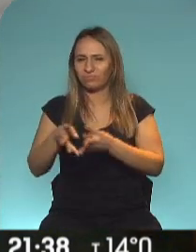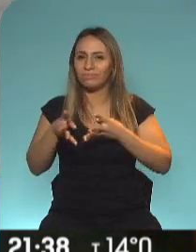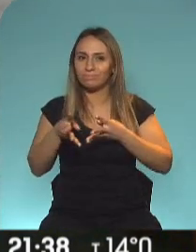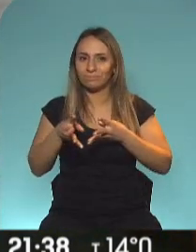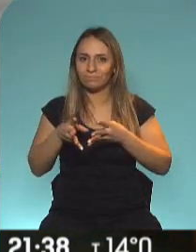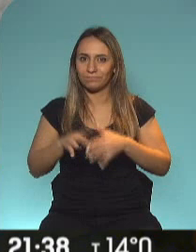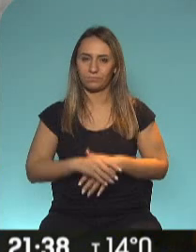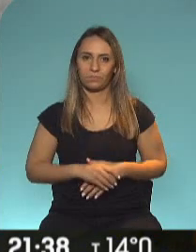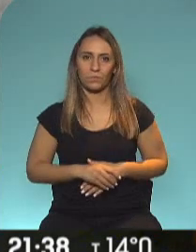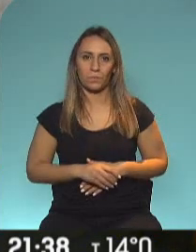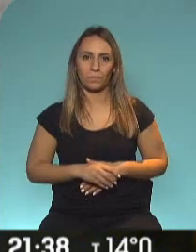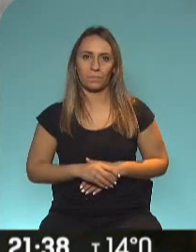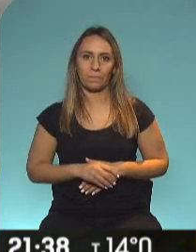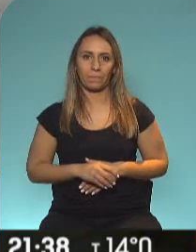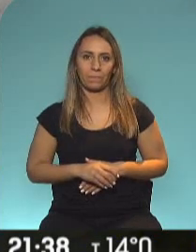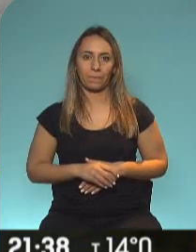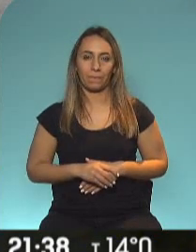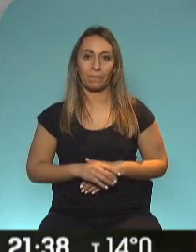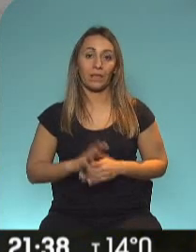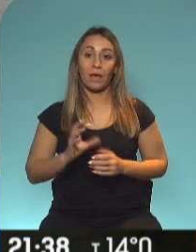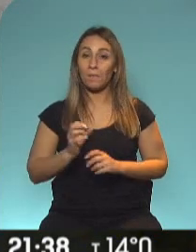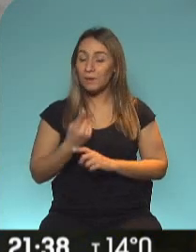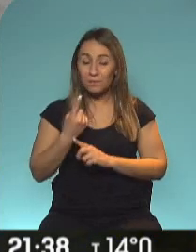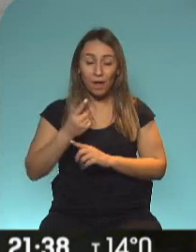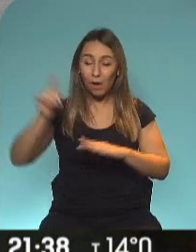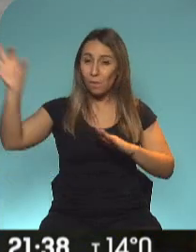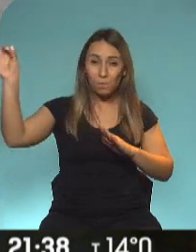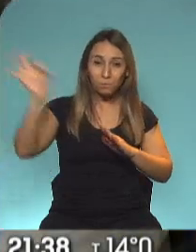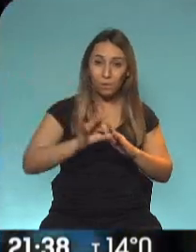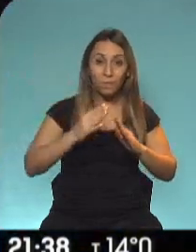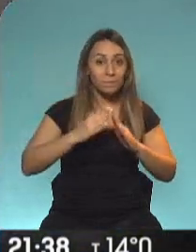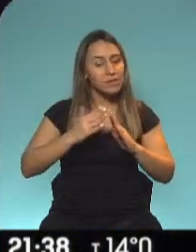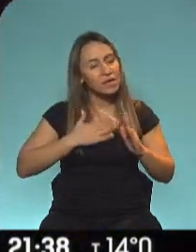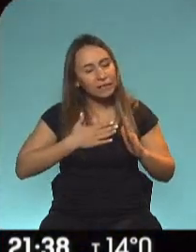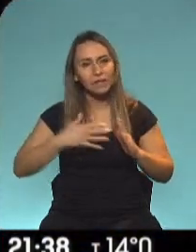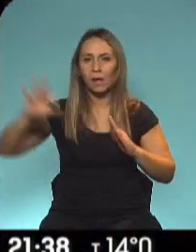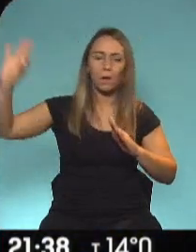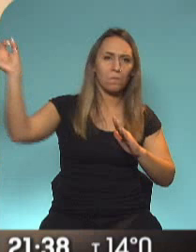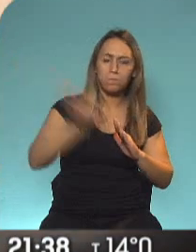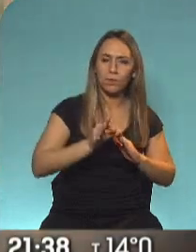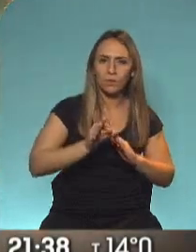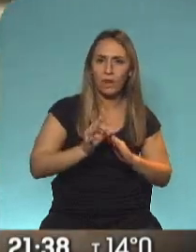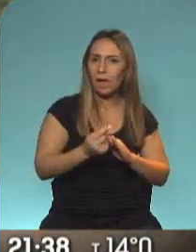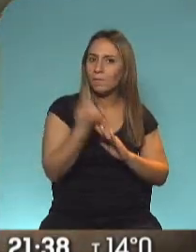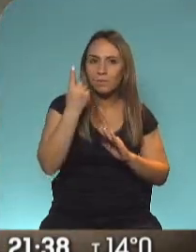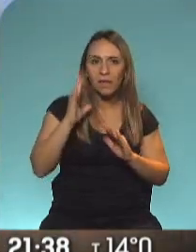guerra. Y la primera bomba a mi casa también.